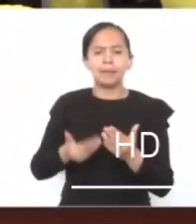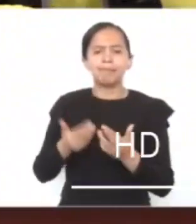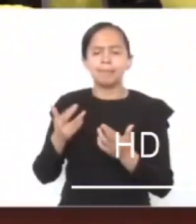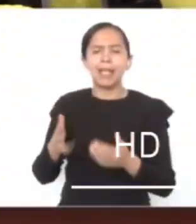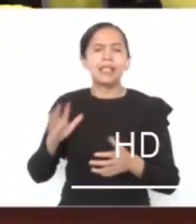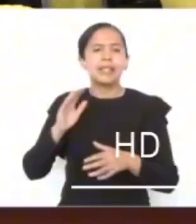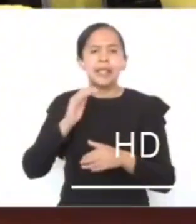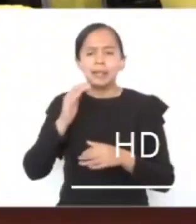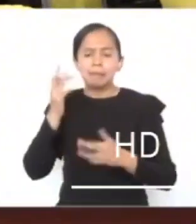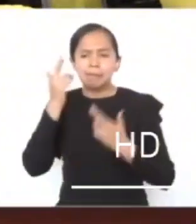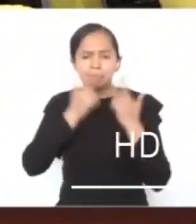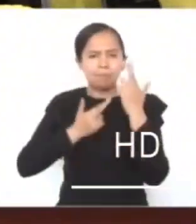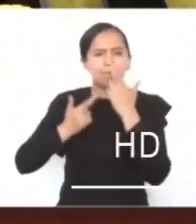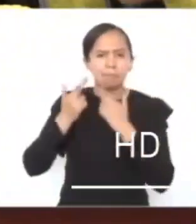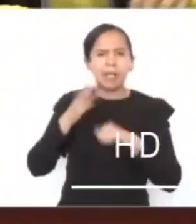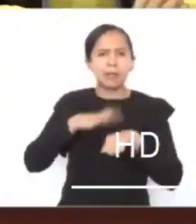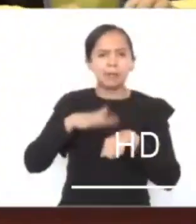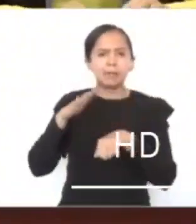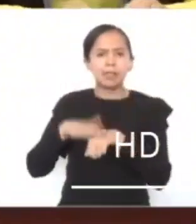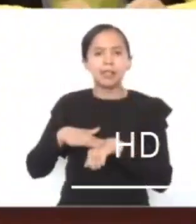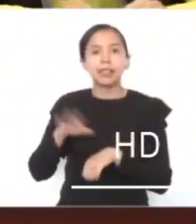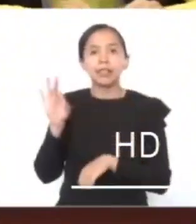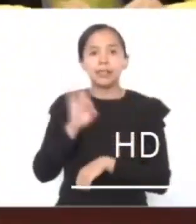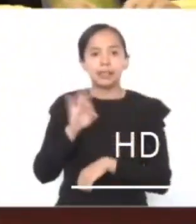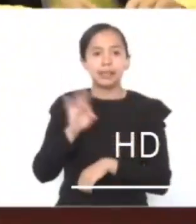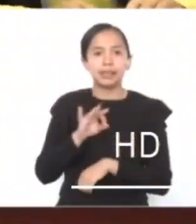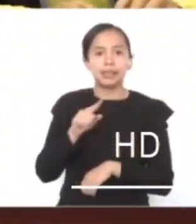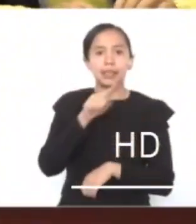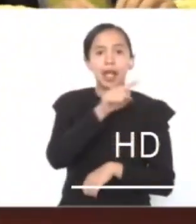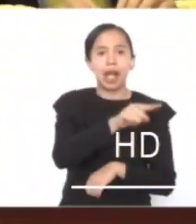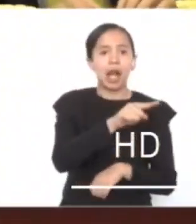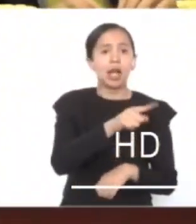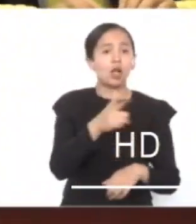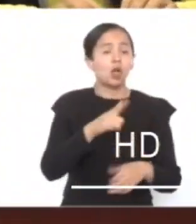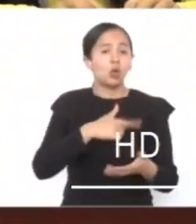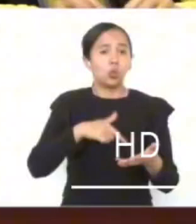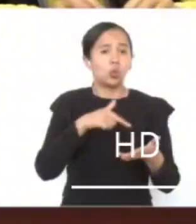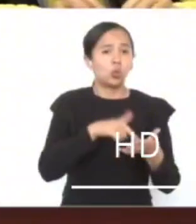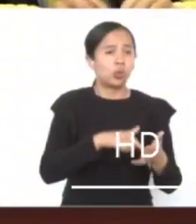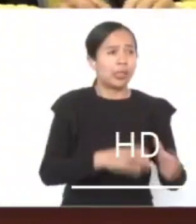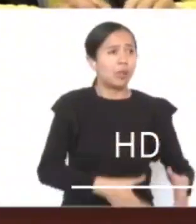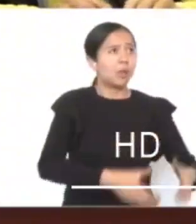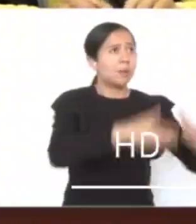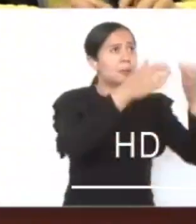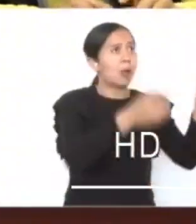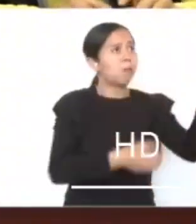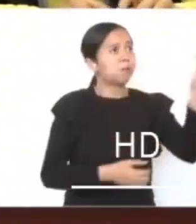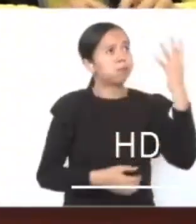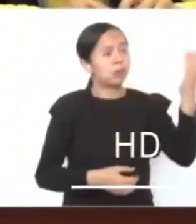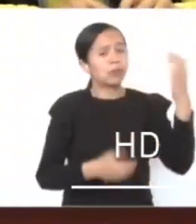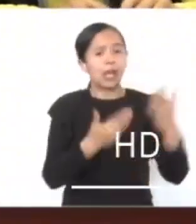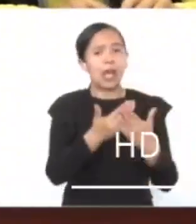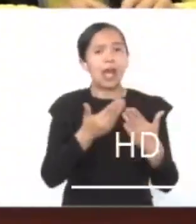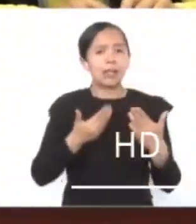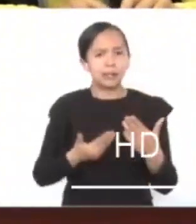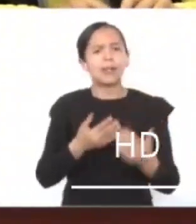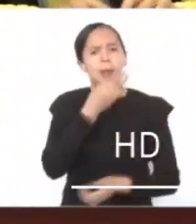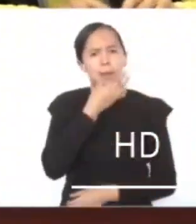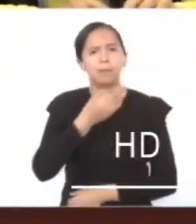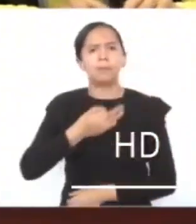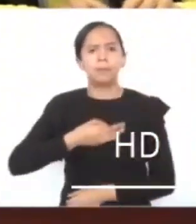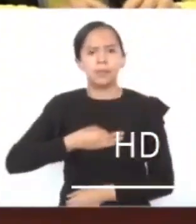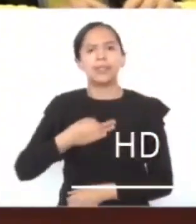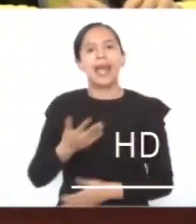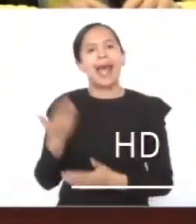cuadrilla haya hecho el diagnóstico. Si hay algún reporte de algún lugar donde haya sonado de manera previa, que nos lo hagan llegar.